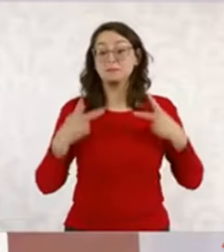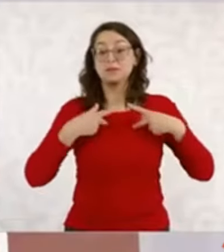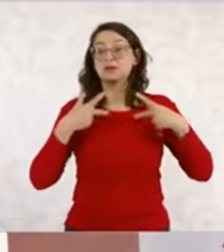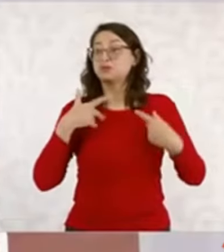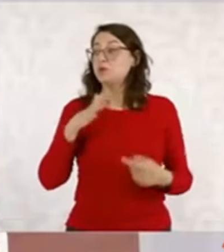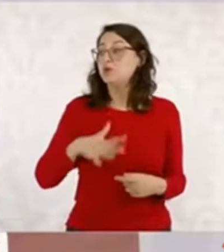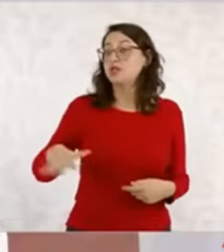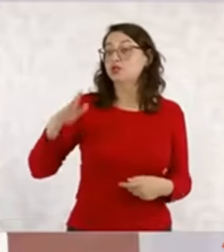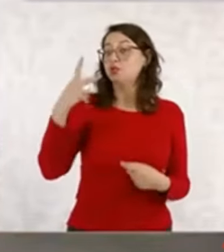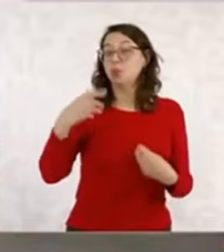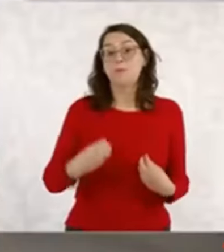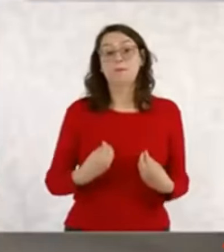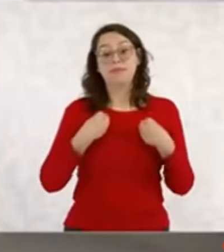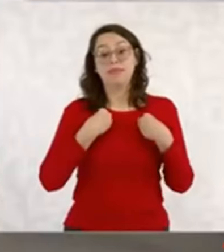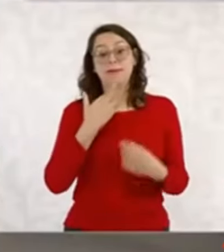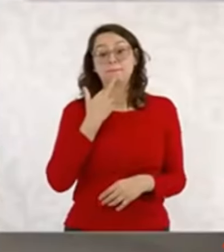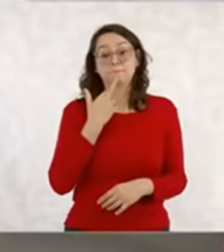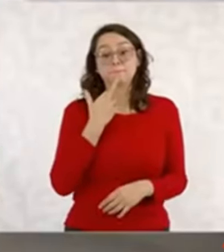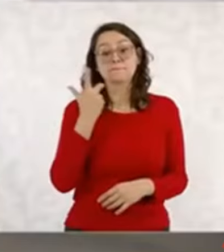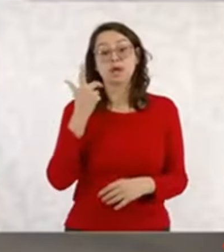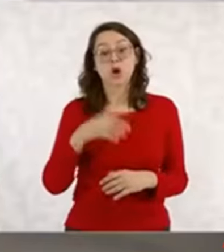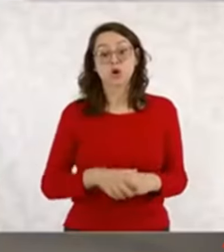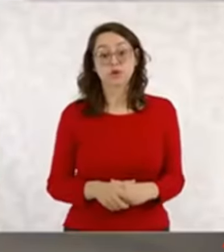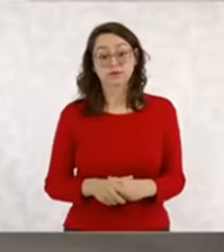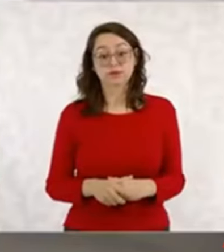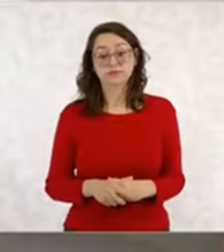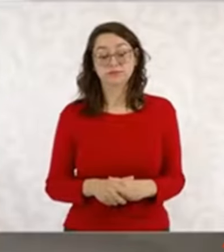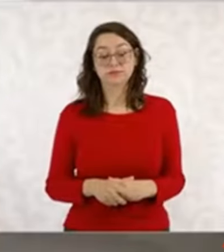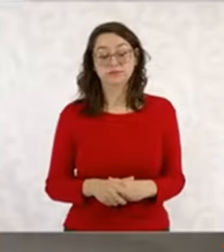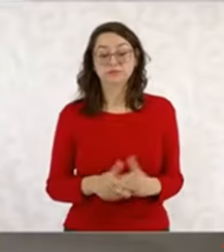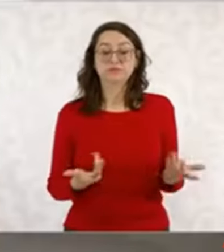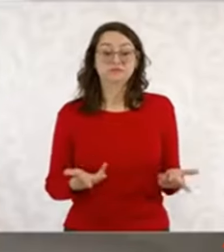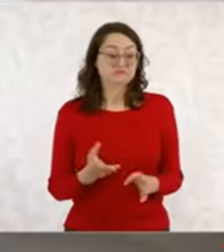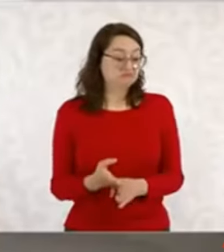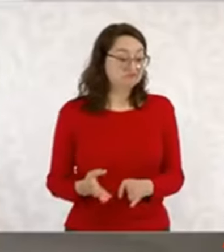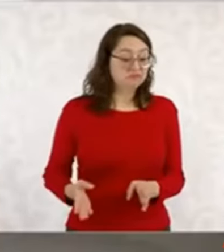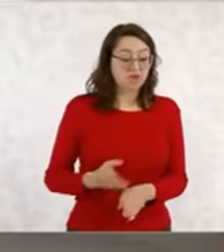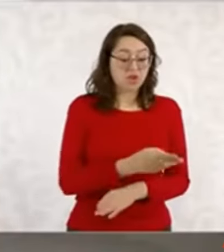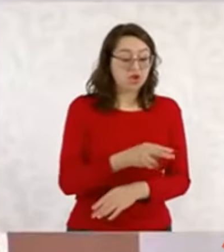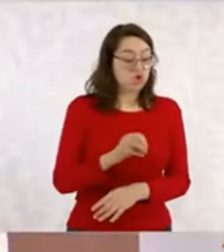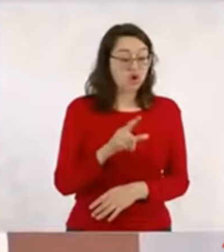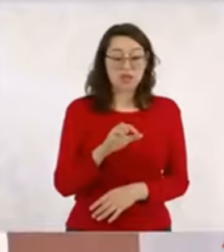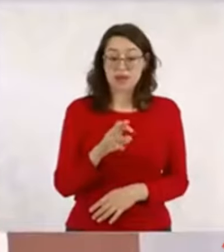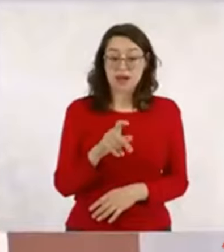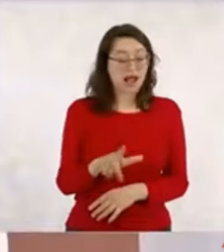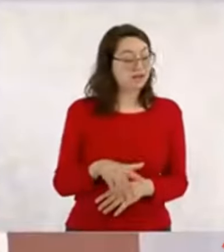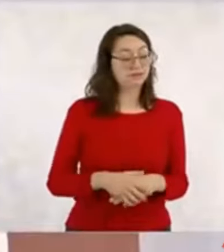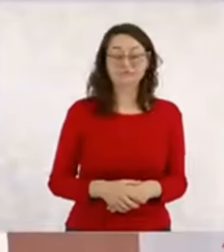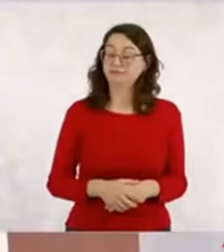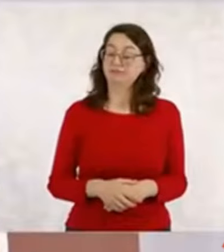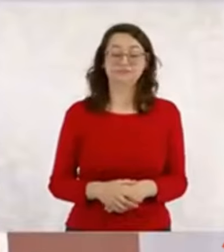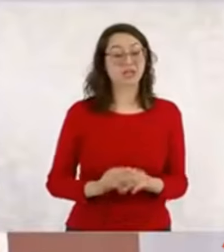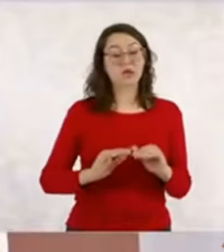mejor. Y con el neoliberalismo, pues la gente vivía cada